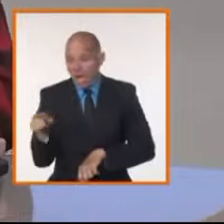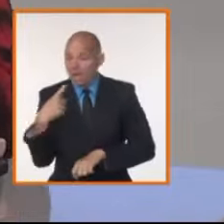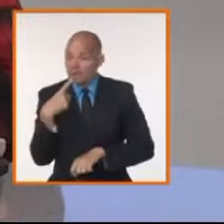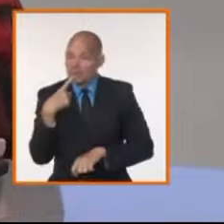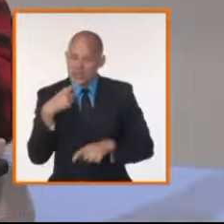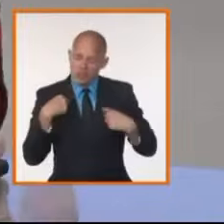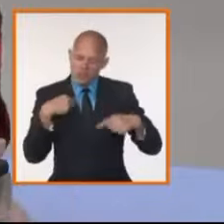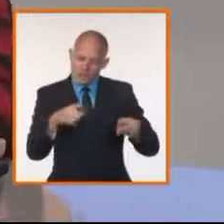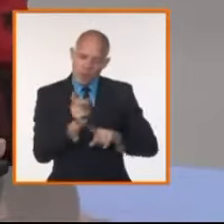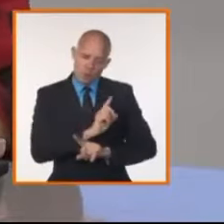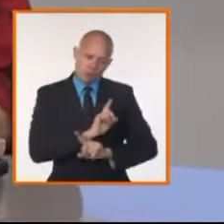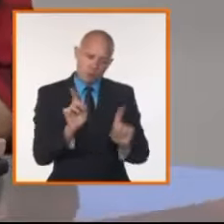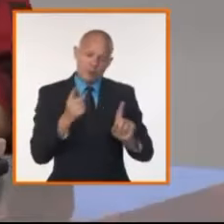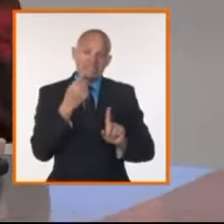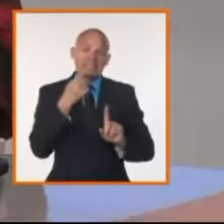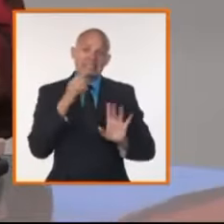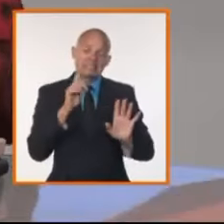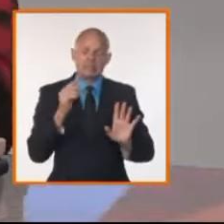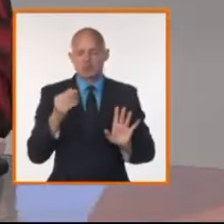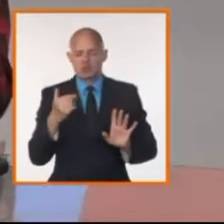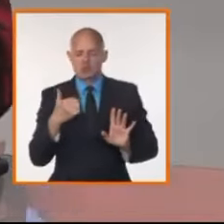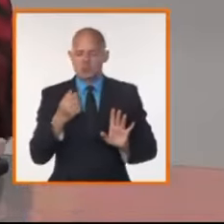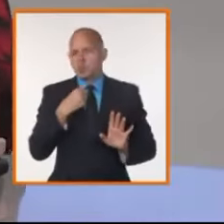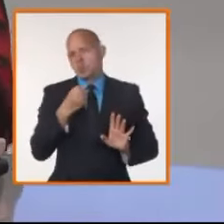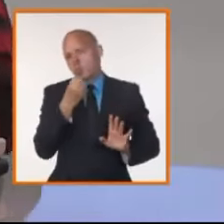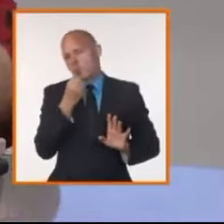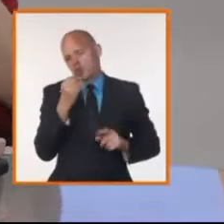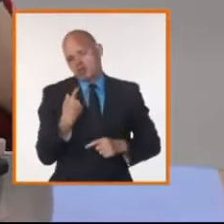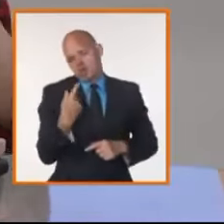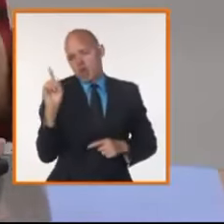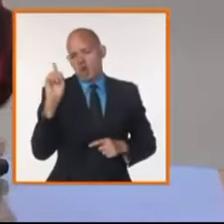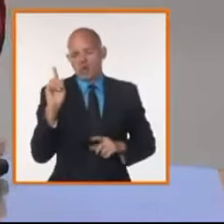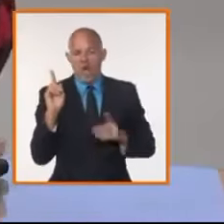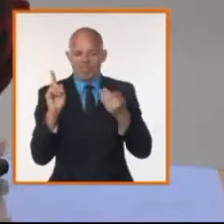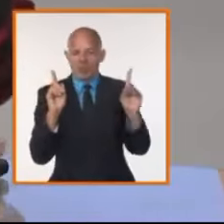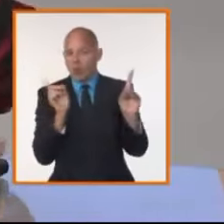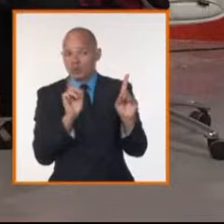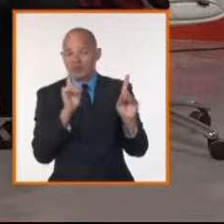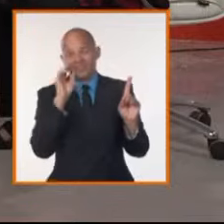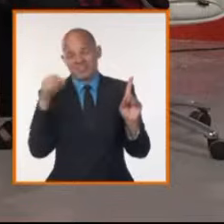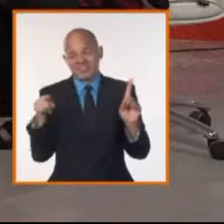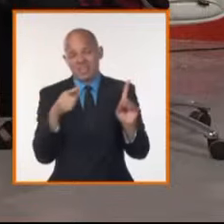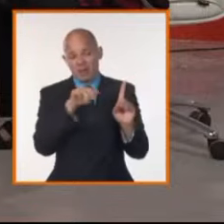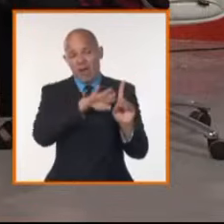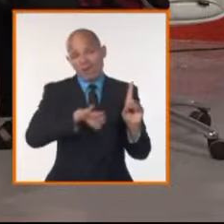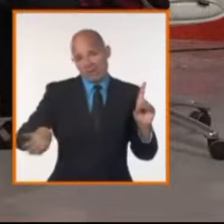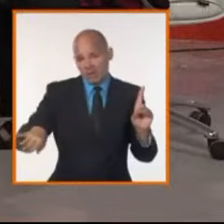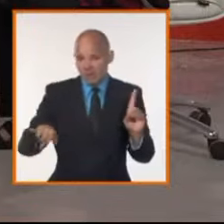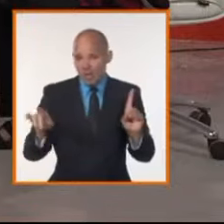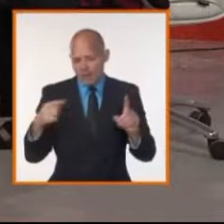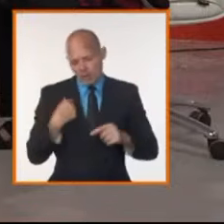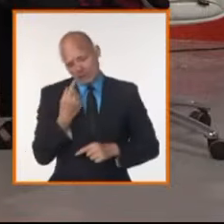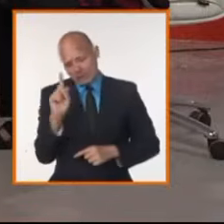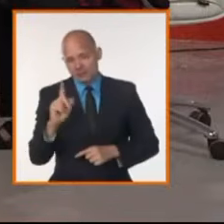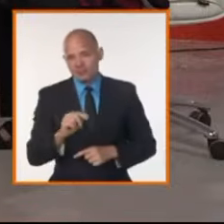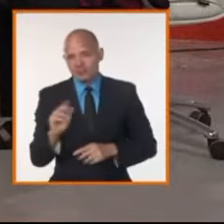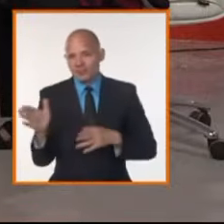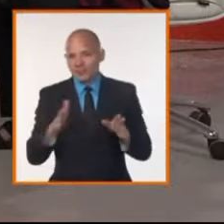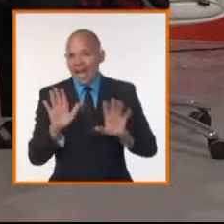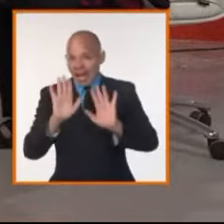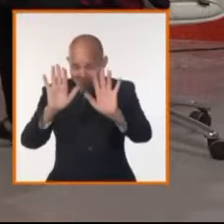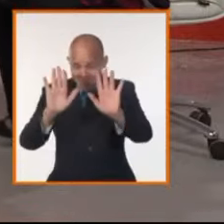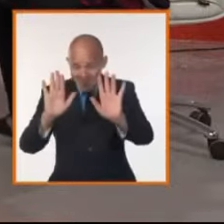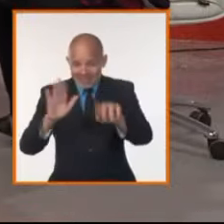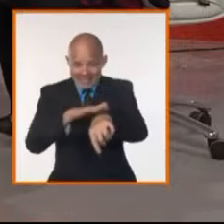reelección pero que podría ser independiente o sea ahí cam porque elegir pero inde disculpa el indisciplinar recordemos